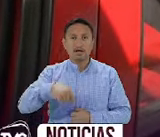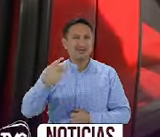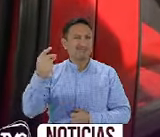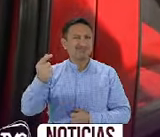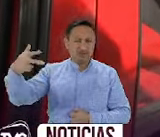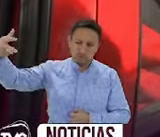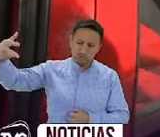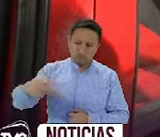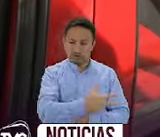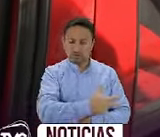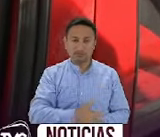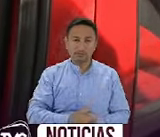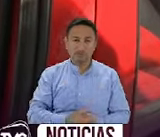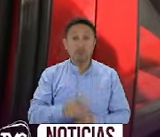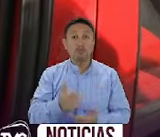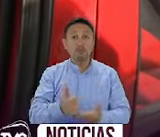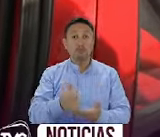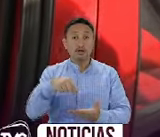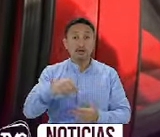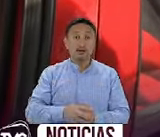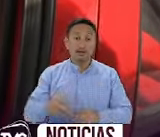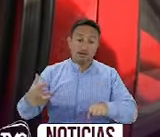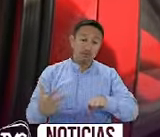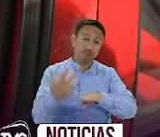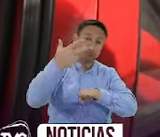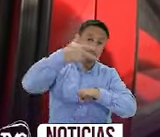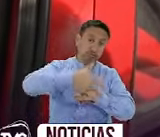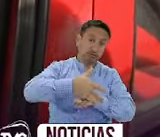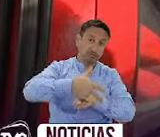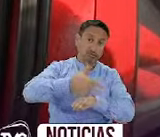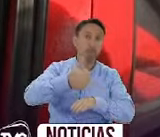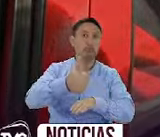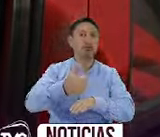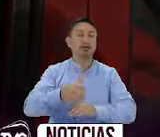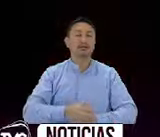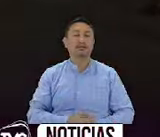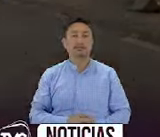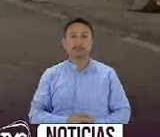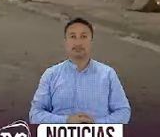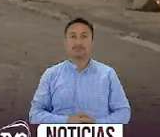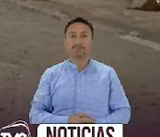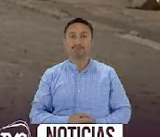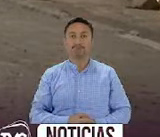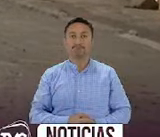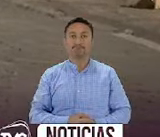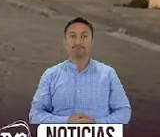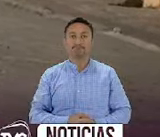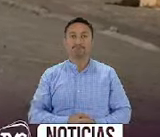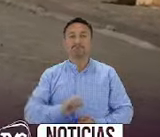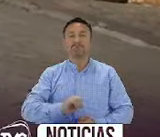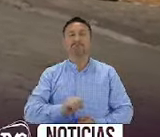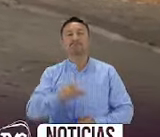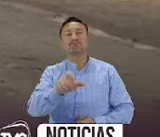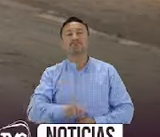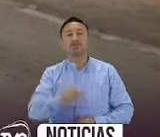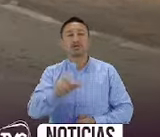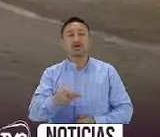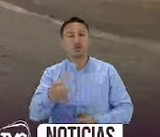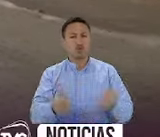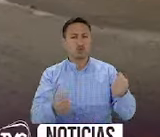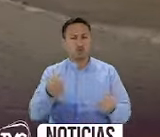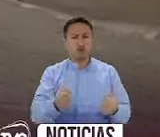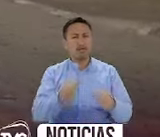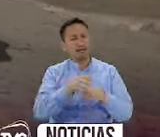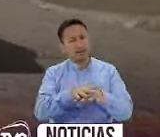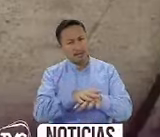Sí sería bueno unos rompe velocidades cada cierta medida. A la vez que hacen un llamado para que los conductores vayan despacio